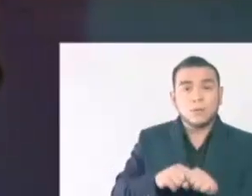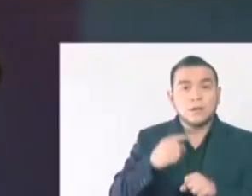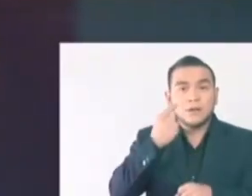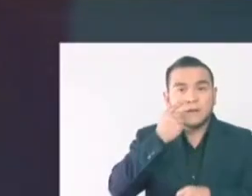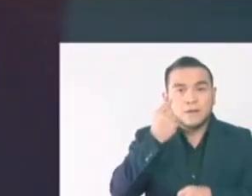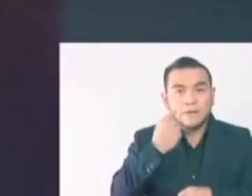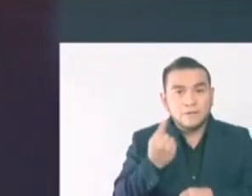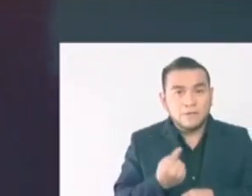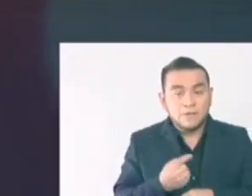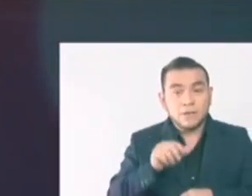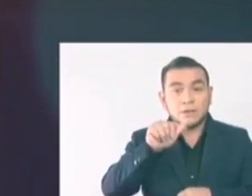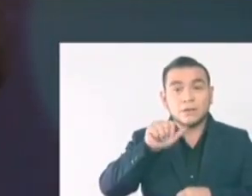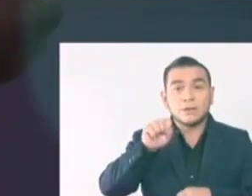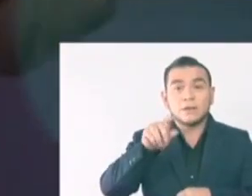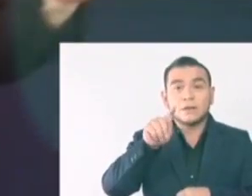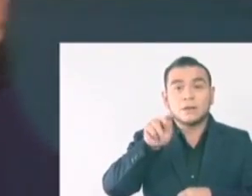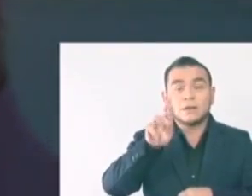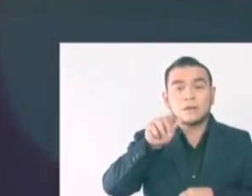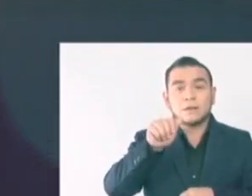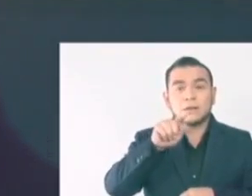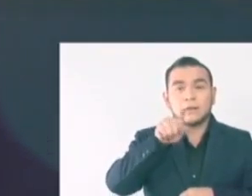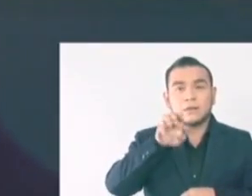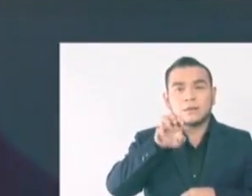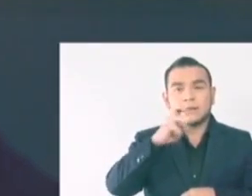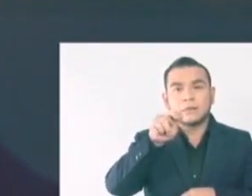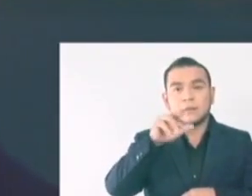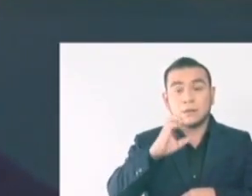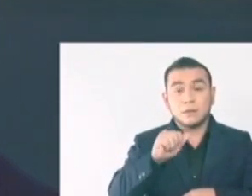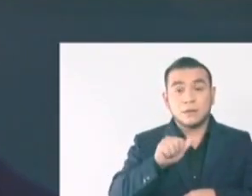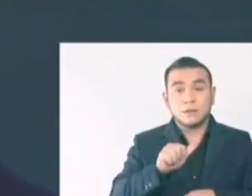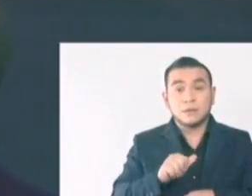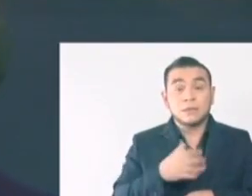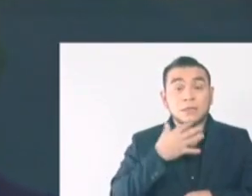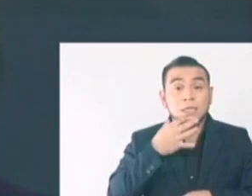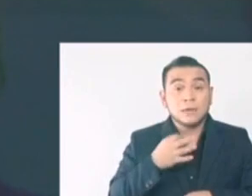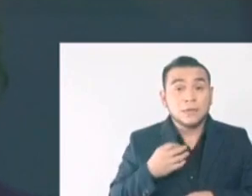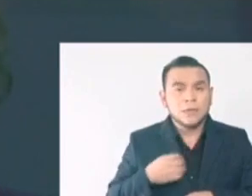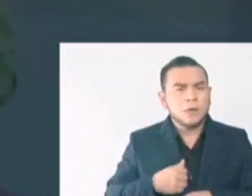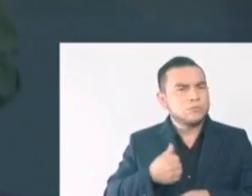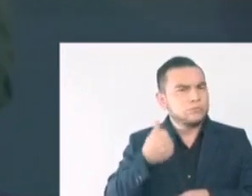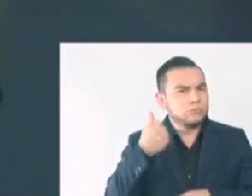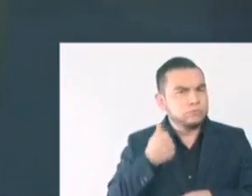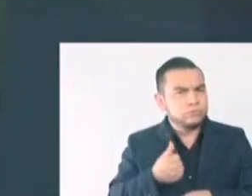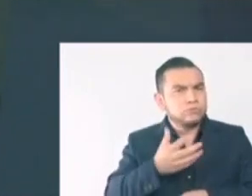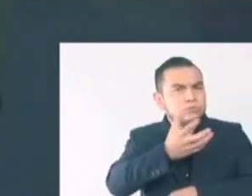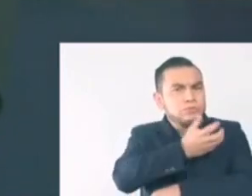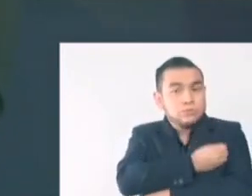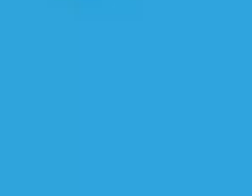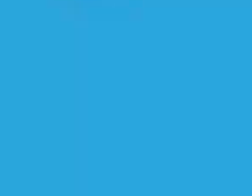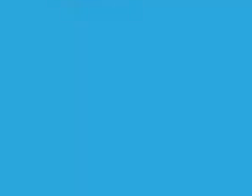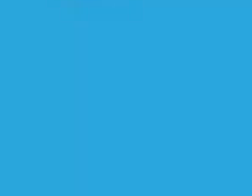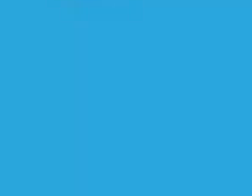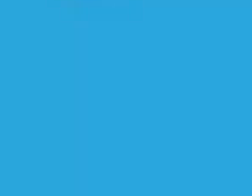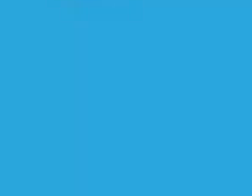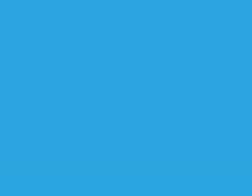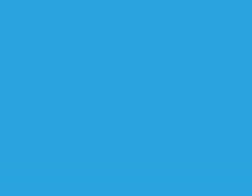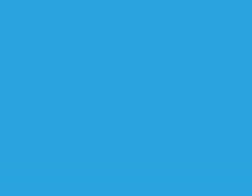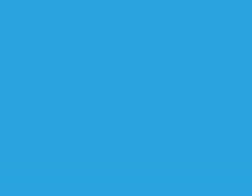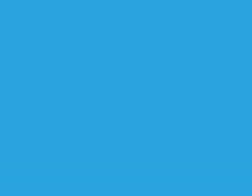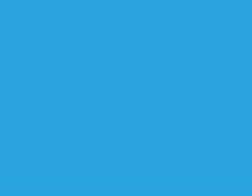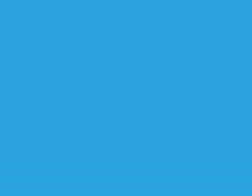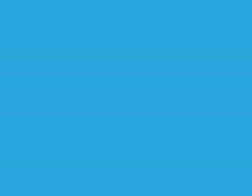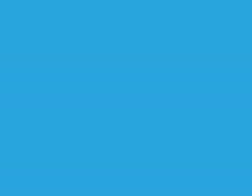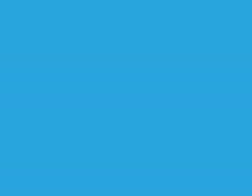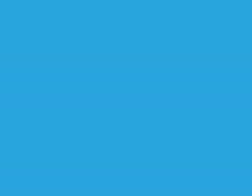vacuna AstraZeneca, el último reportaje, y van a ver lo excelente que hablaban de la vacuna hace 2 días. Dale